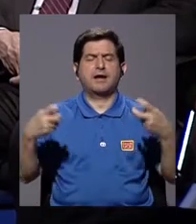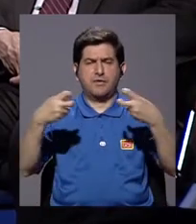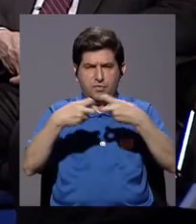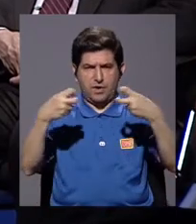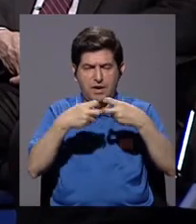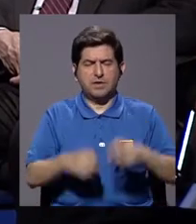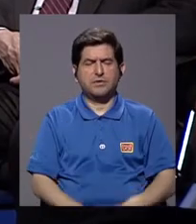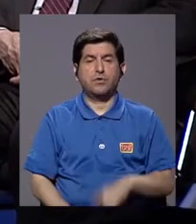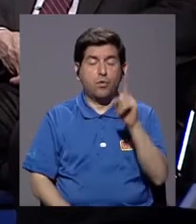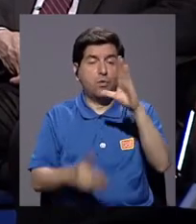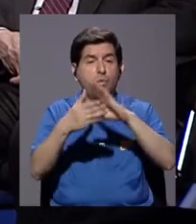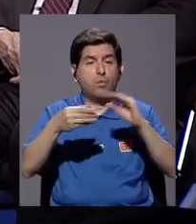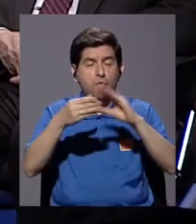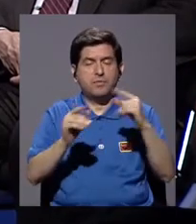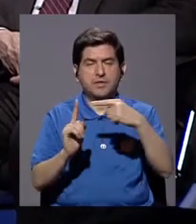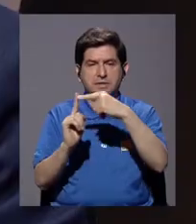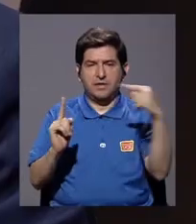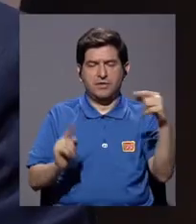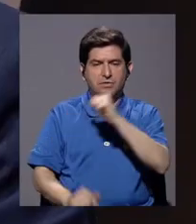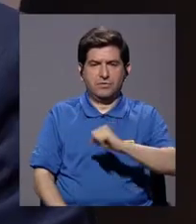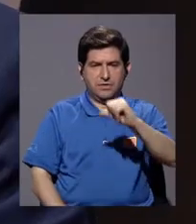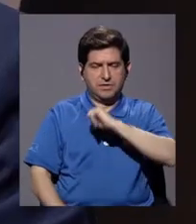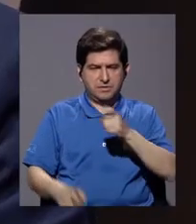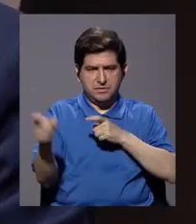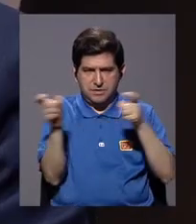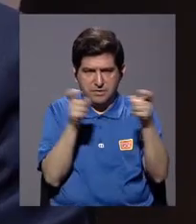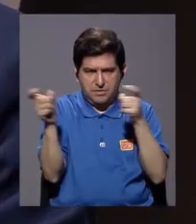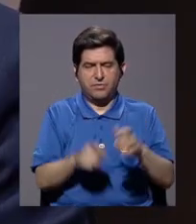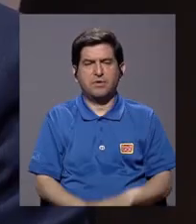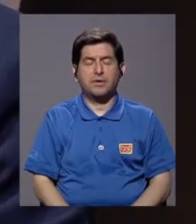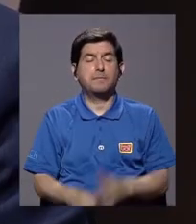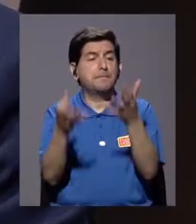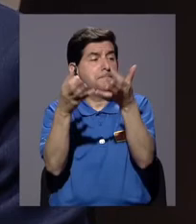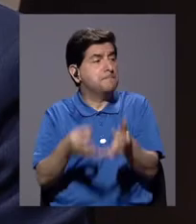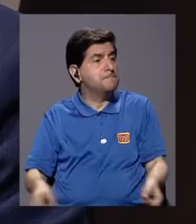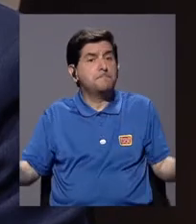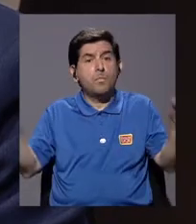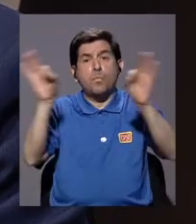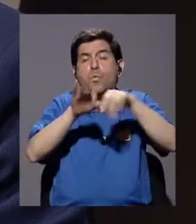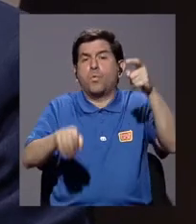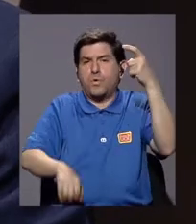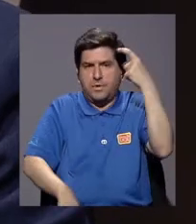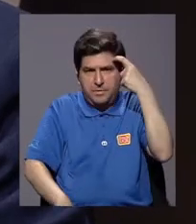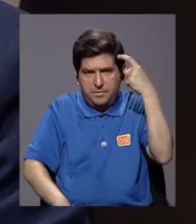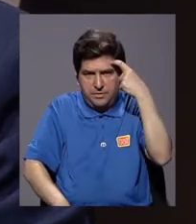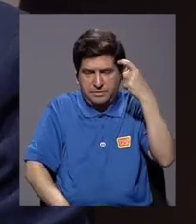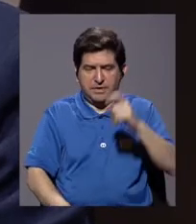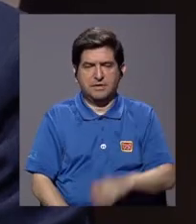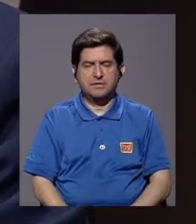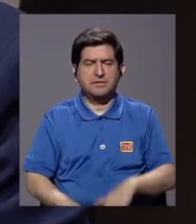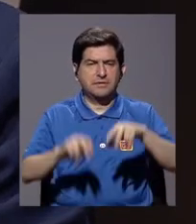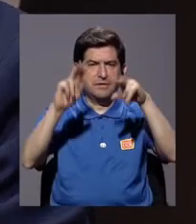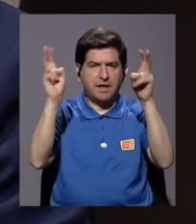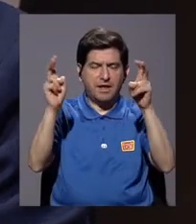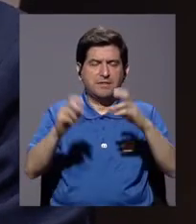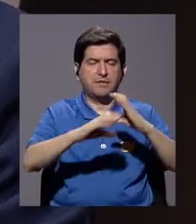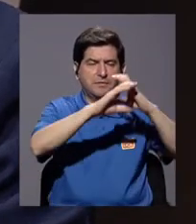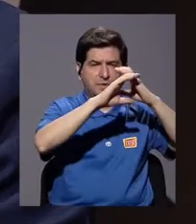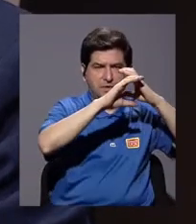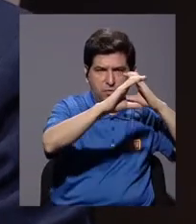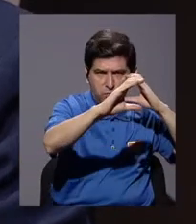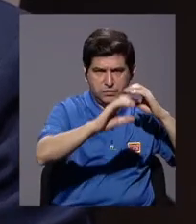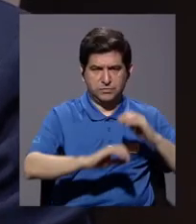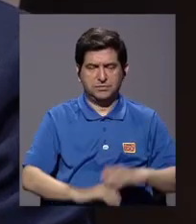de las observaciones que se hicieron desde la ARECEP era que era muy importante considerar el tema de los